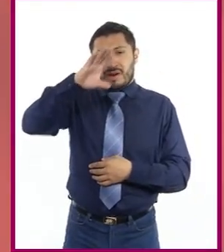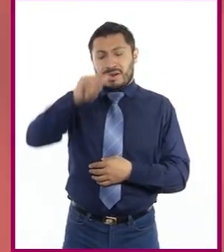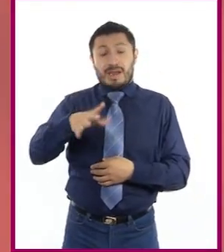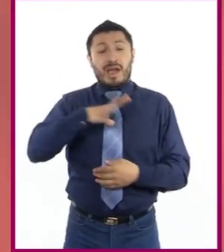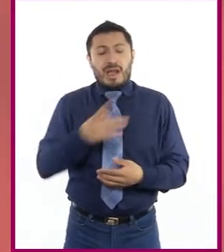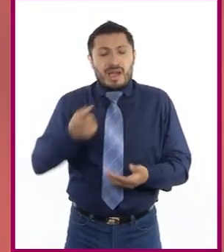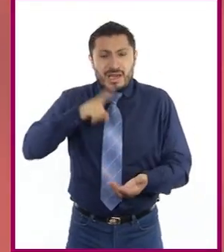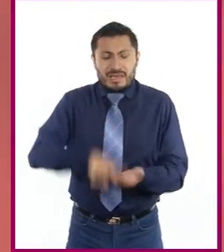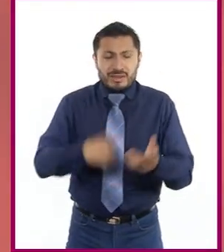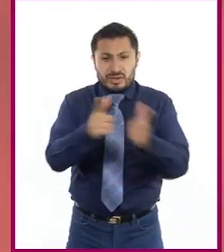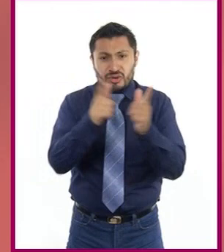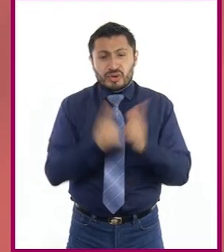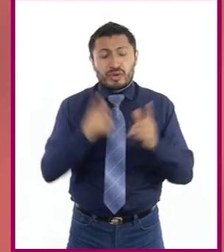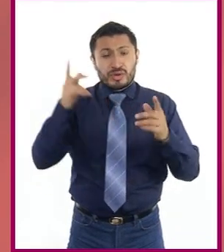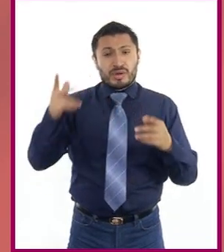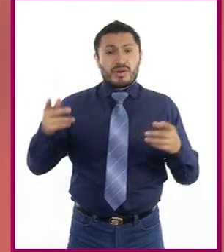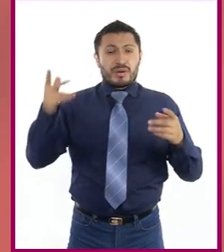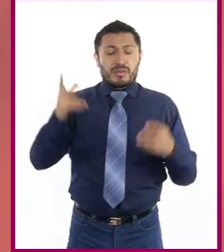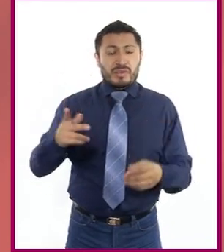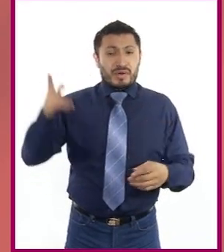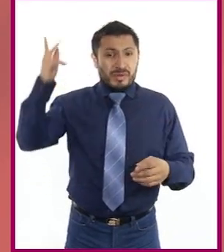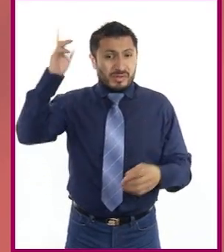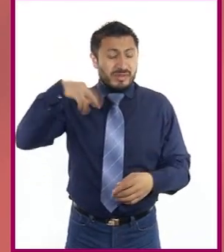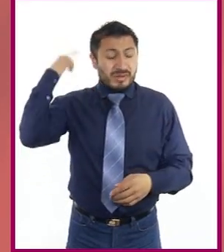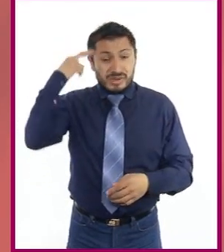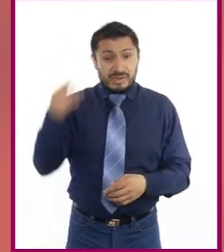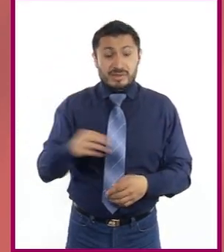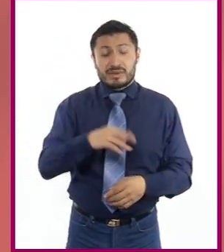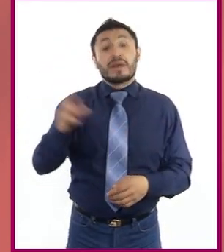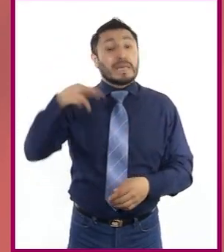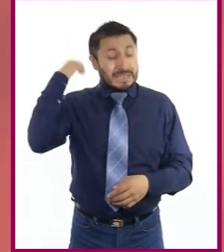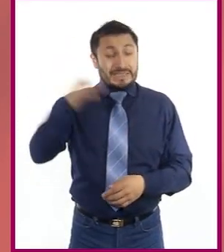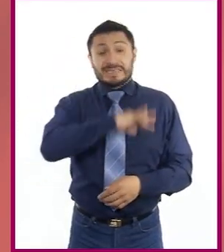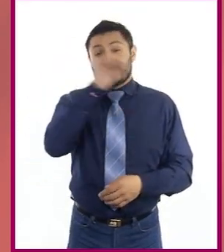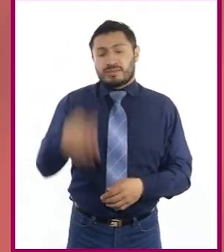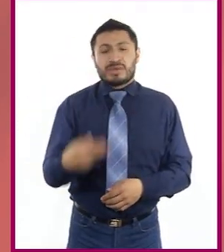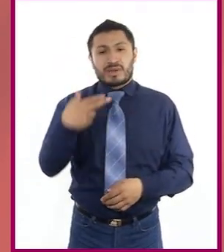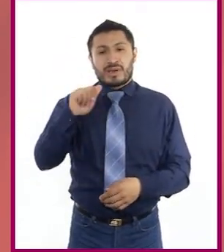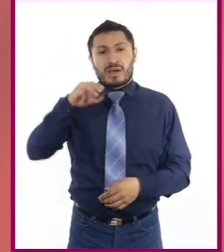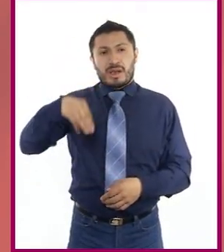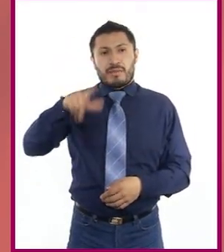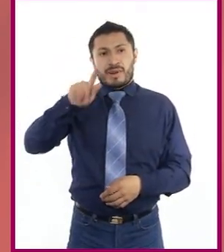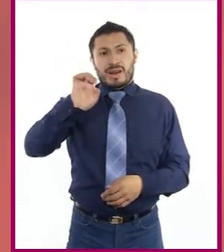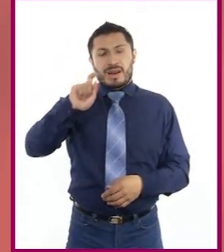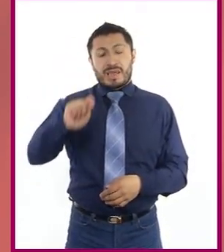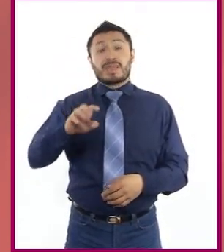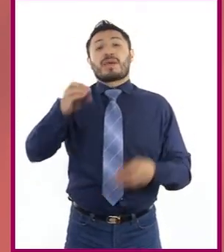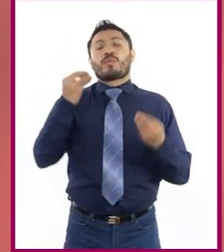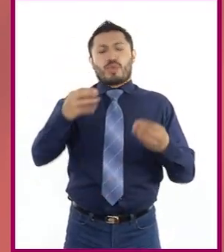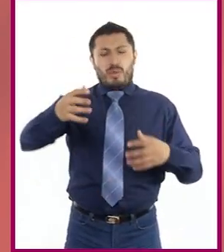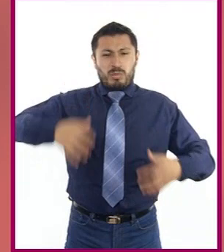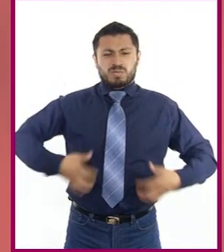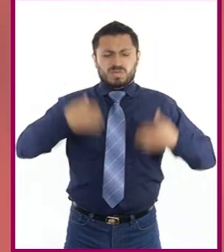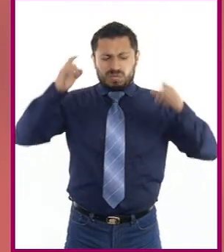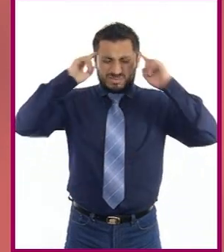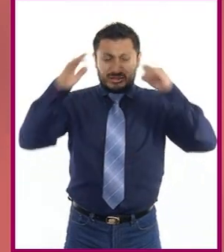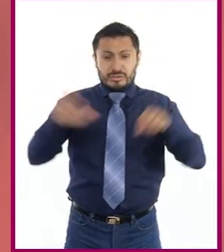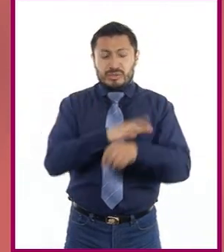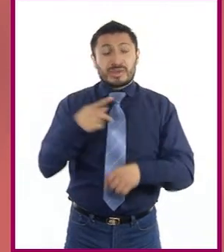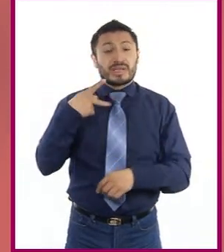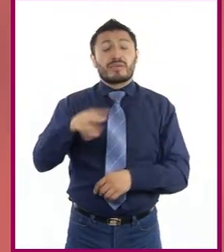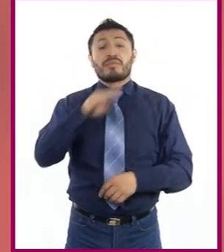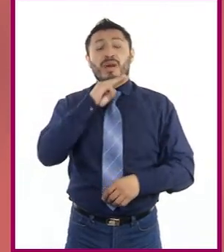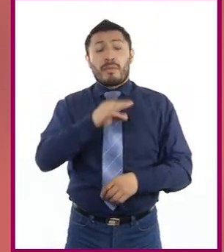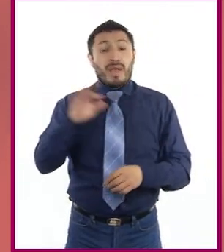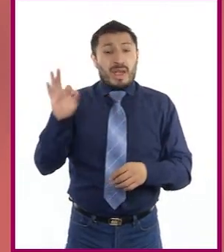corte real. Tras la muerte de su rey, Hamlet está muy enojado porque Gertrudis, su madre, se casó